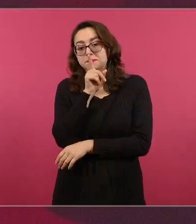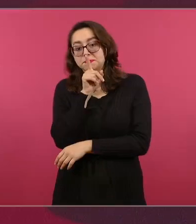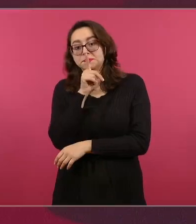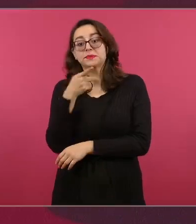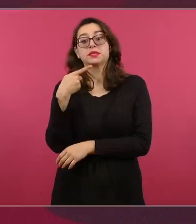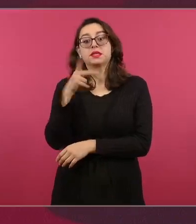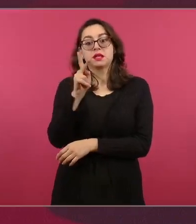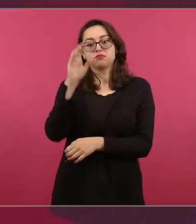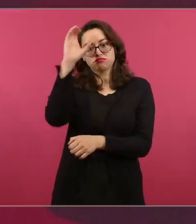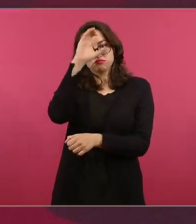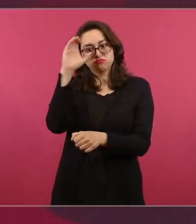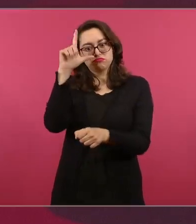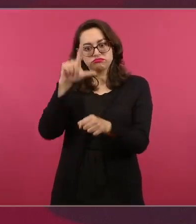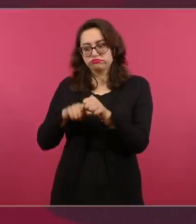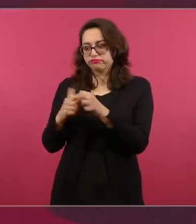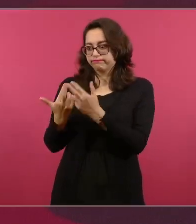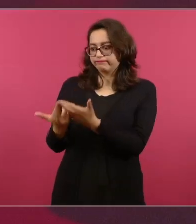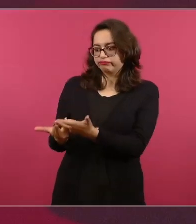muchísima más cultura que ellos.